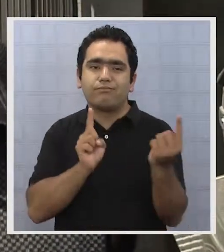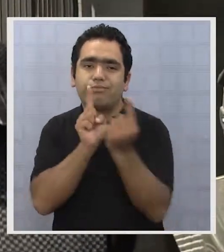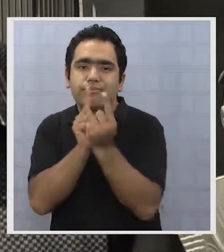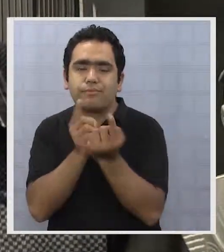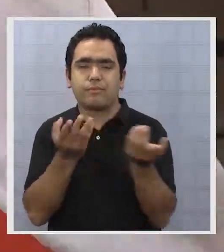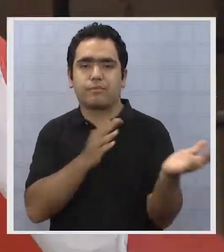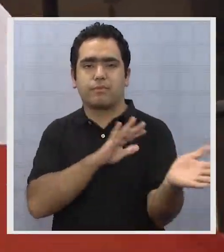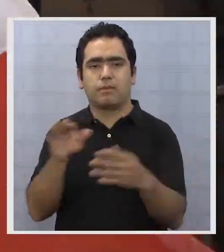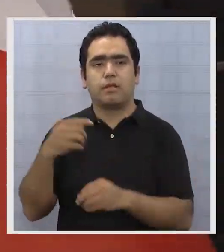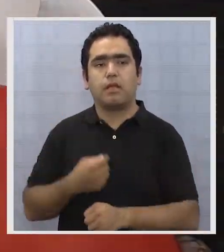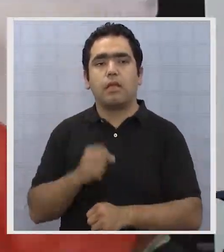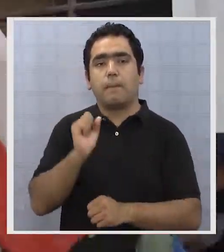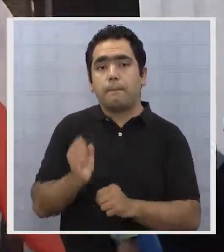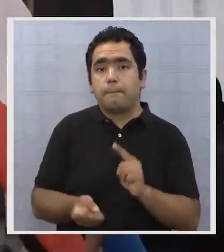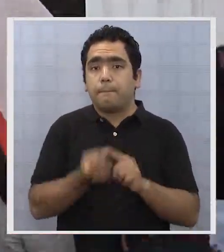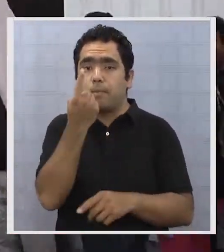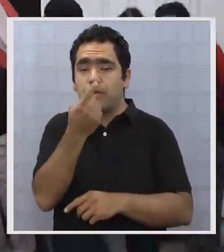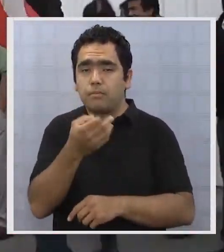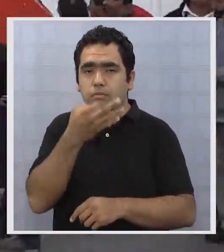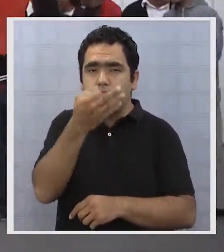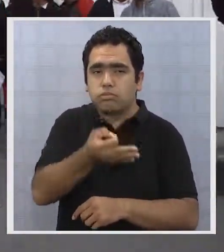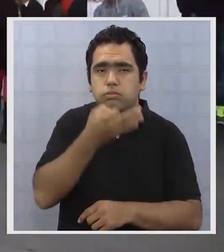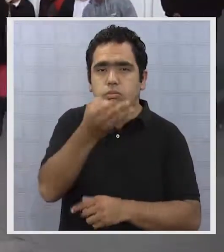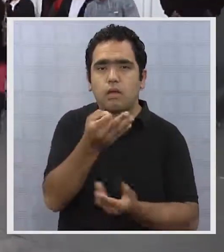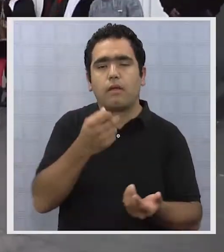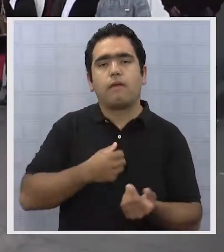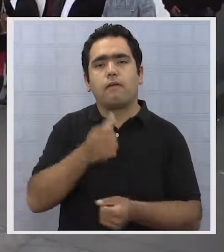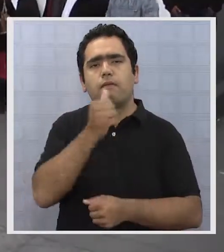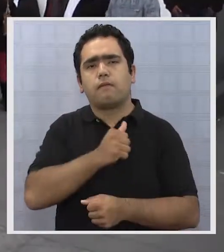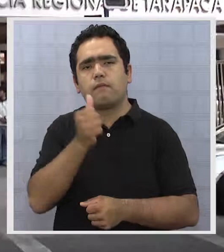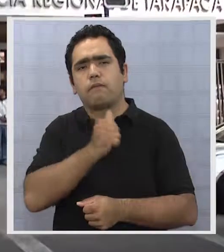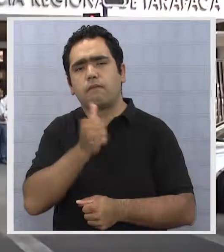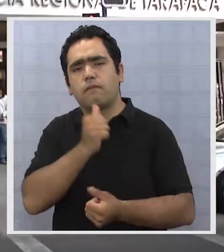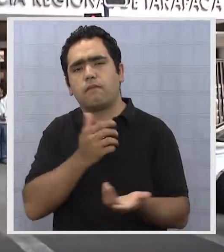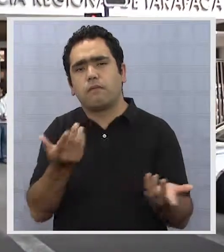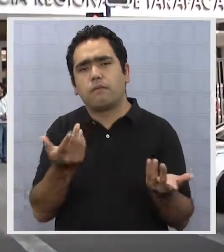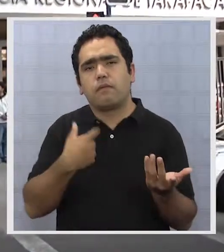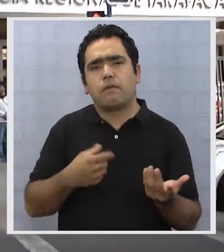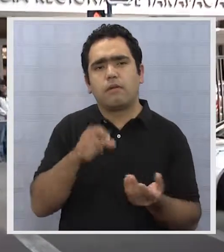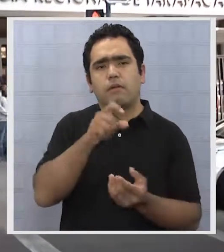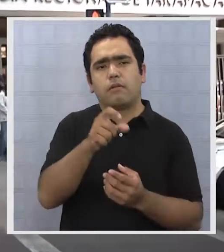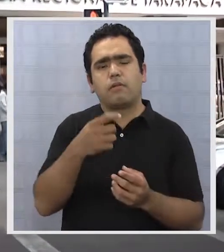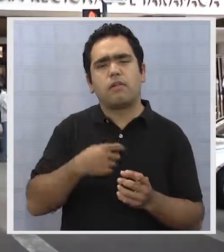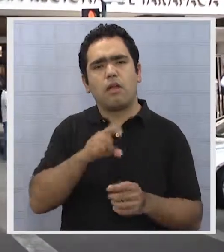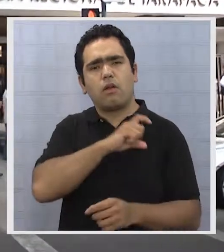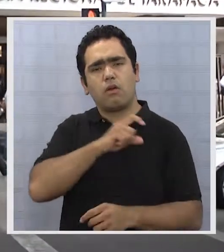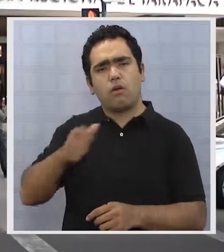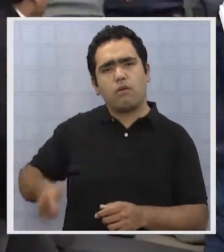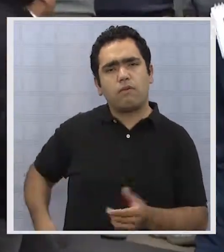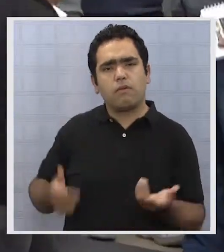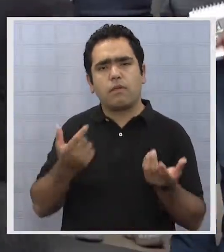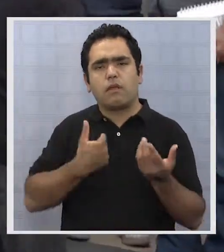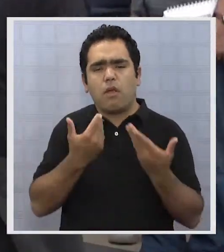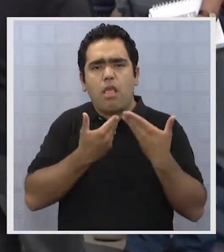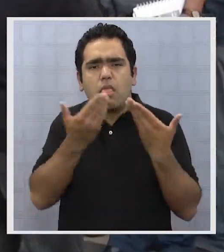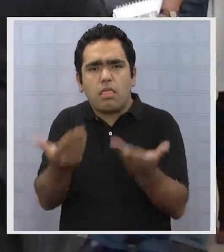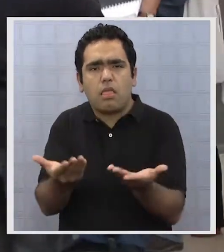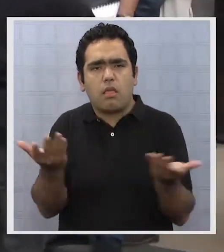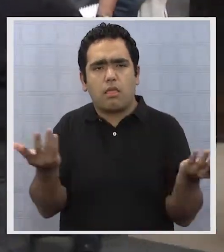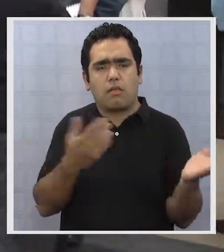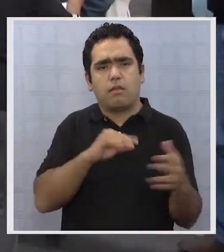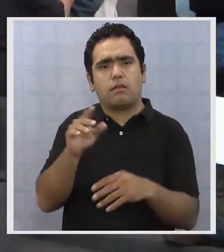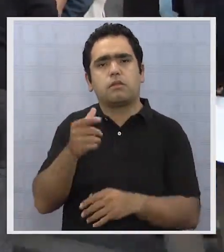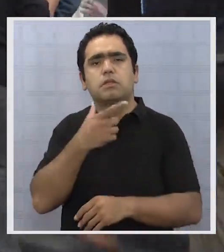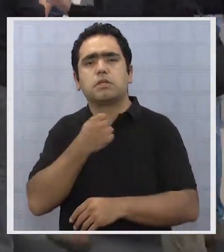ver nuestra problemática. La principal demanda de estos taxistas se relaciona con la entrega irregular de 100 patentes gratuitas por parte del gobierno, por